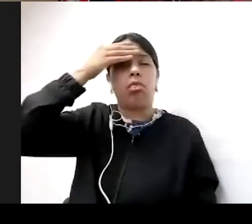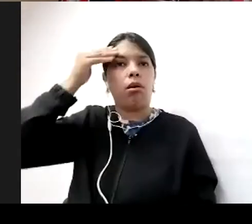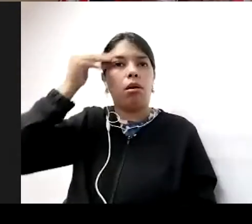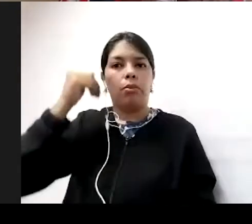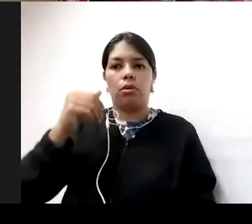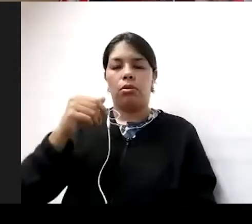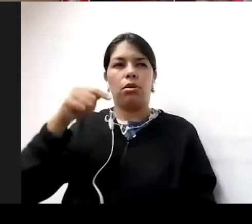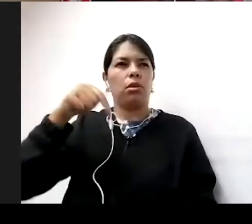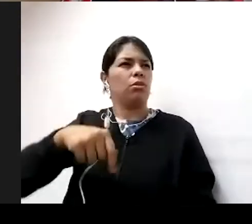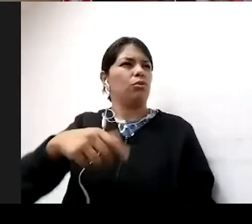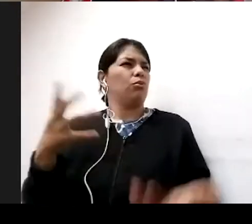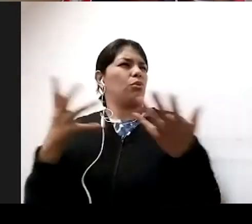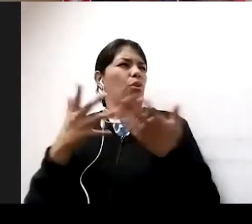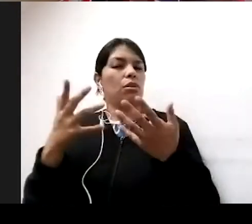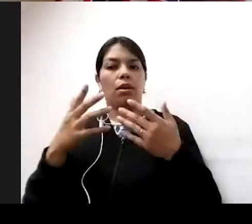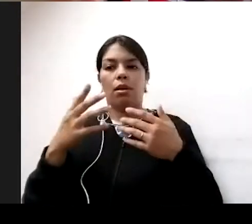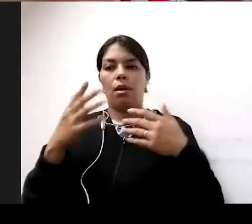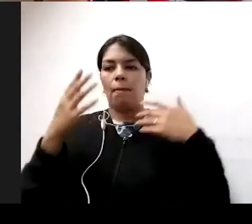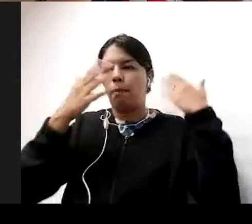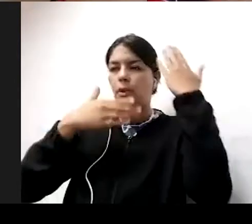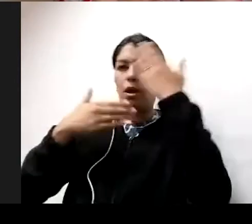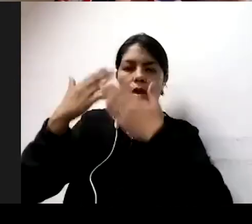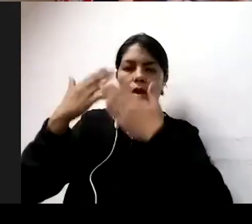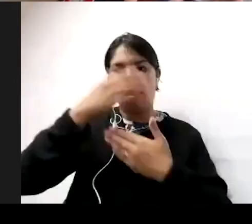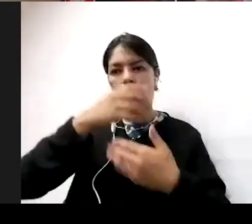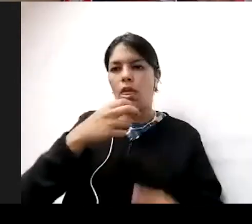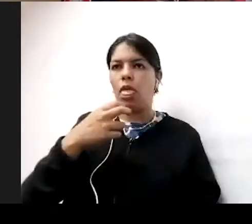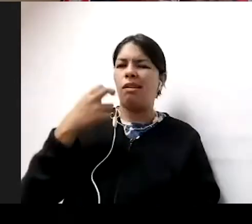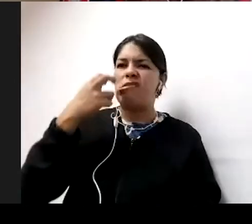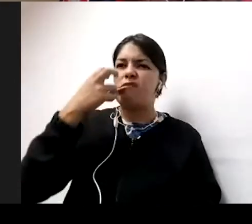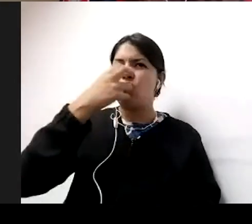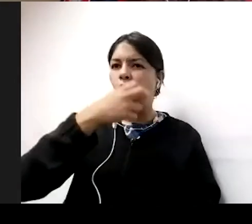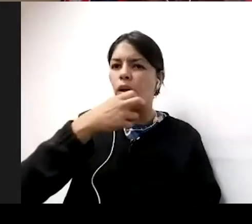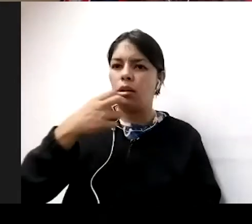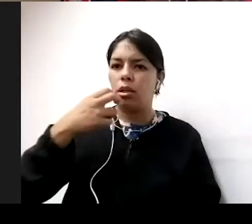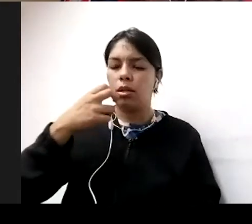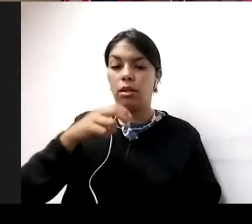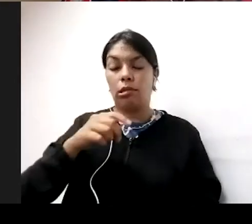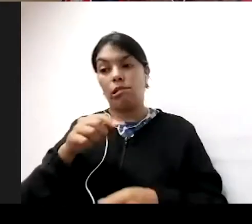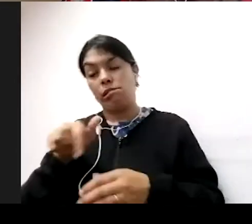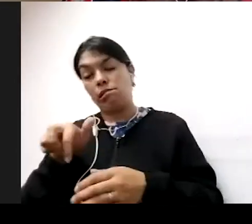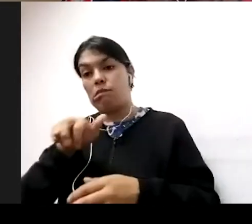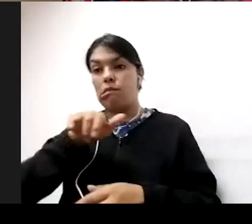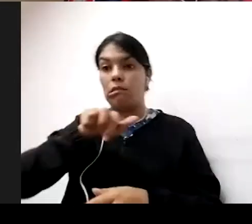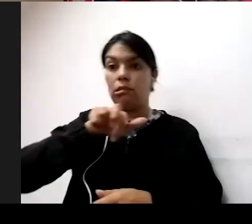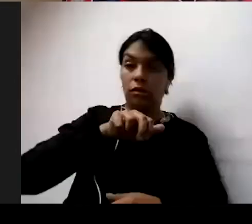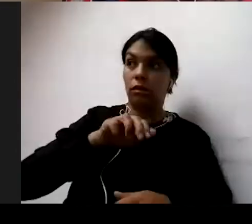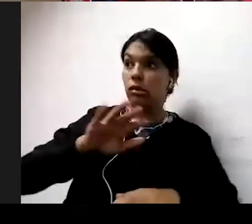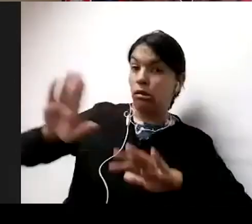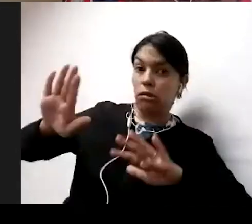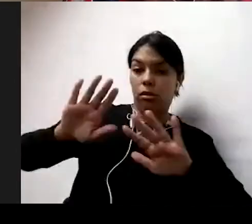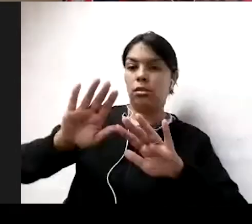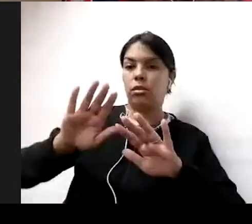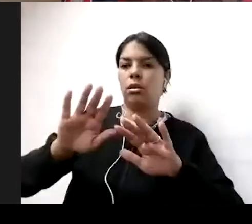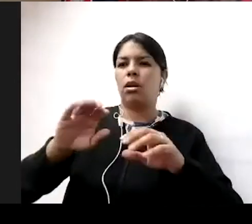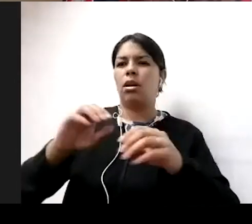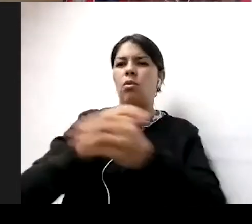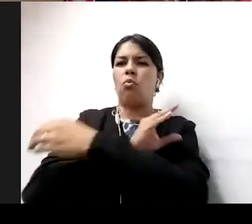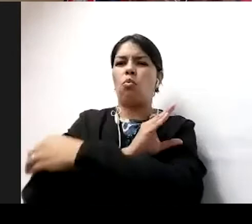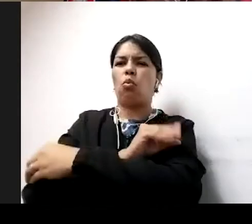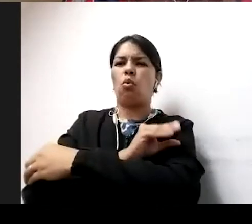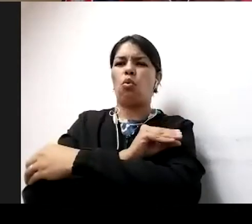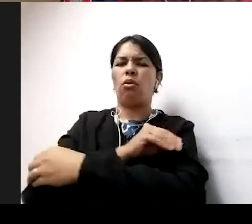mareos, dificultad para hablar, falta de reflejos y debilidad muscular a nivel general. Entonces son